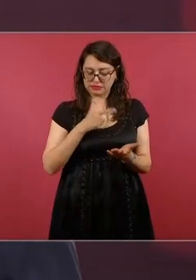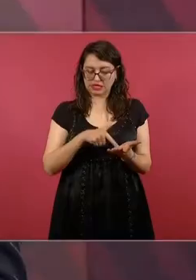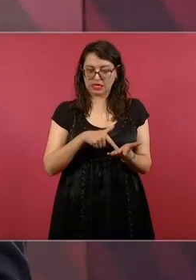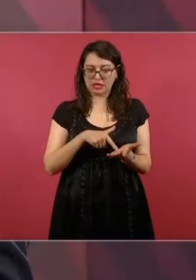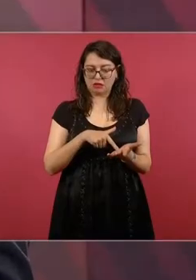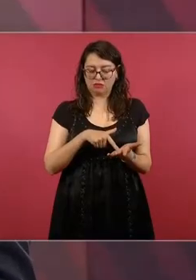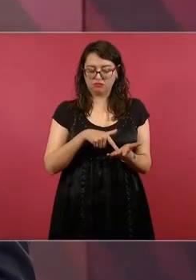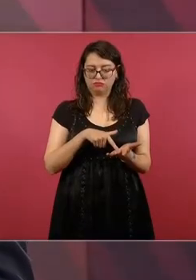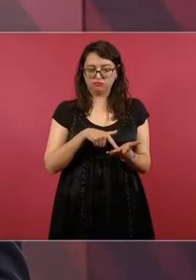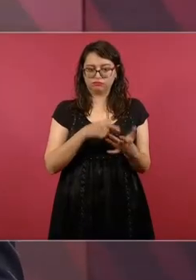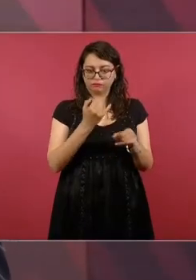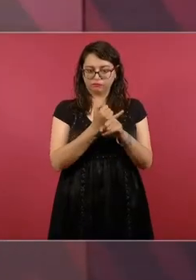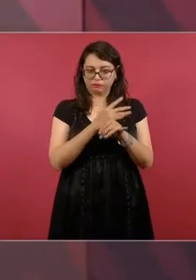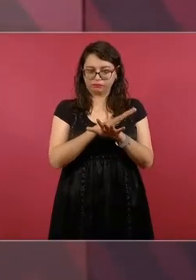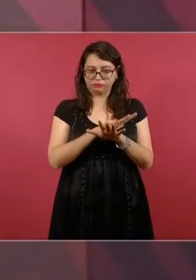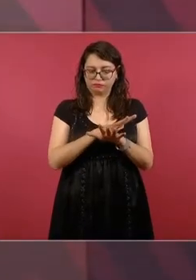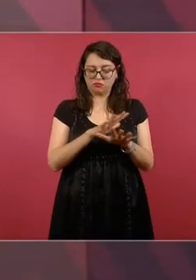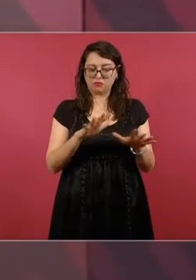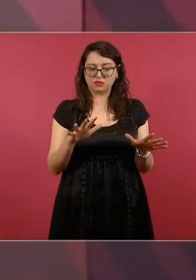unos